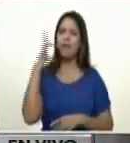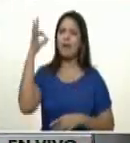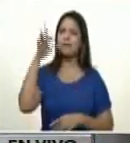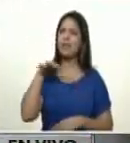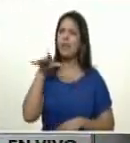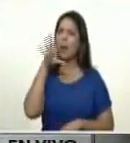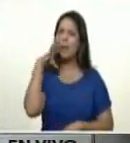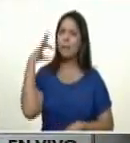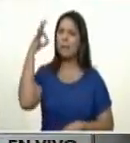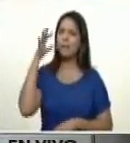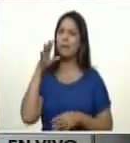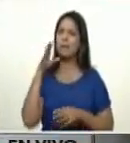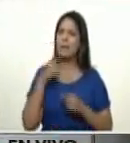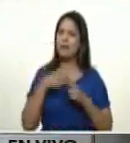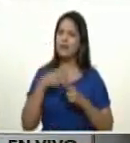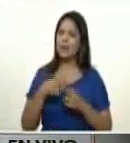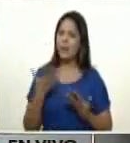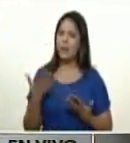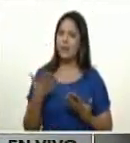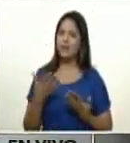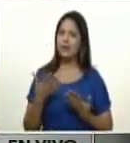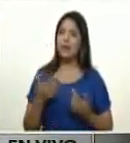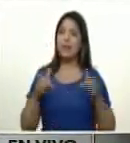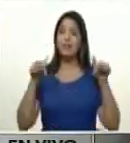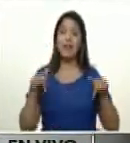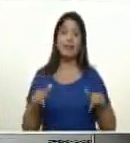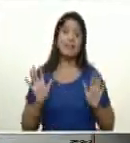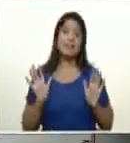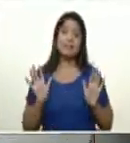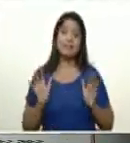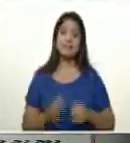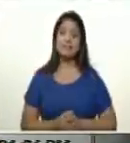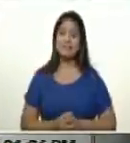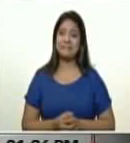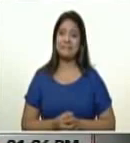es? Pues soy de acá. ¿Sí?